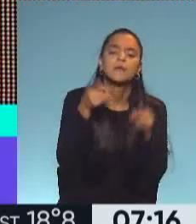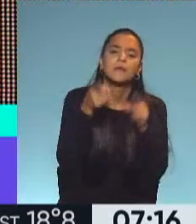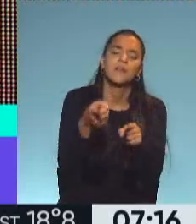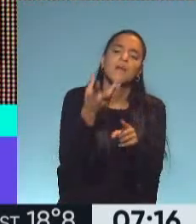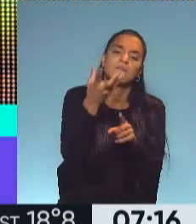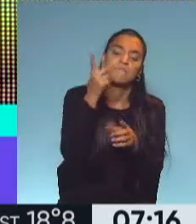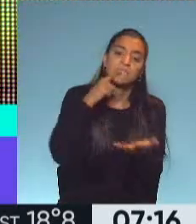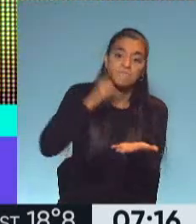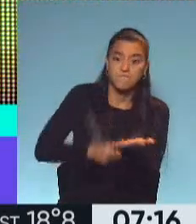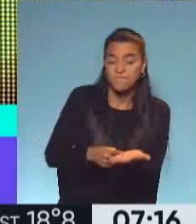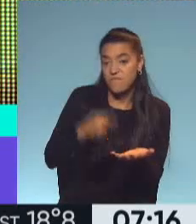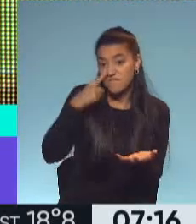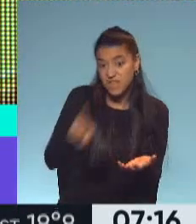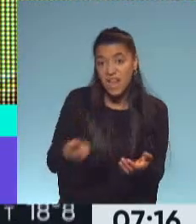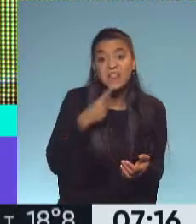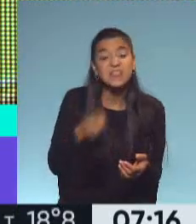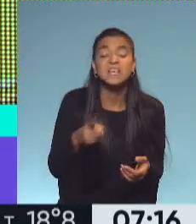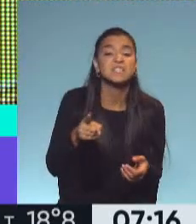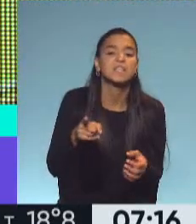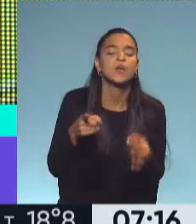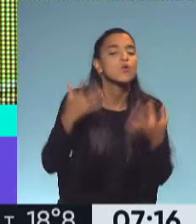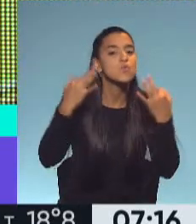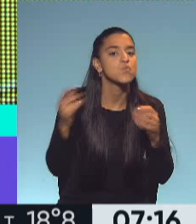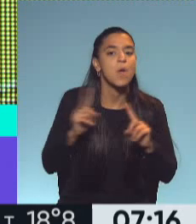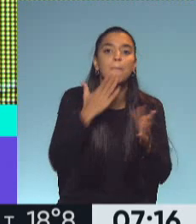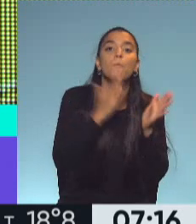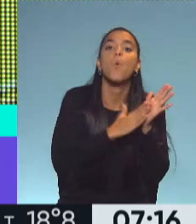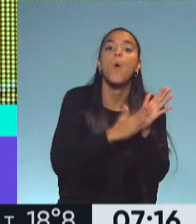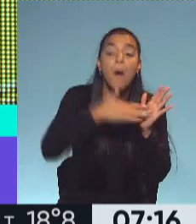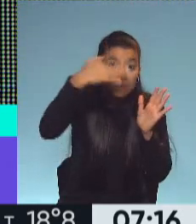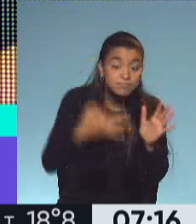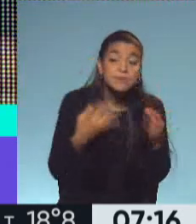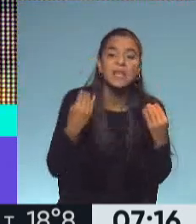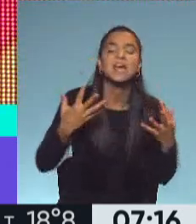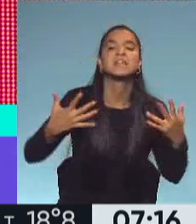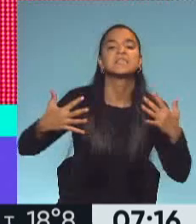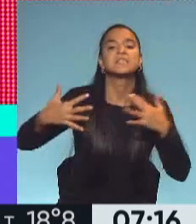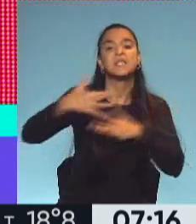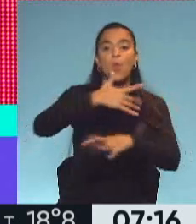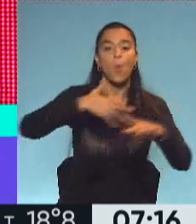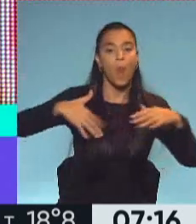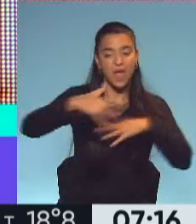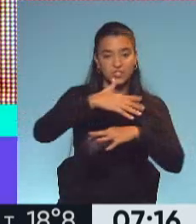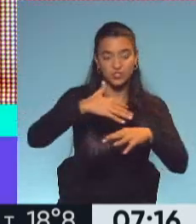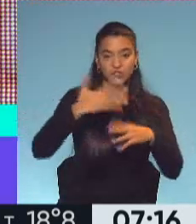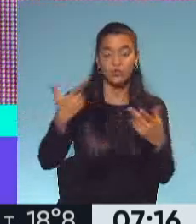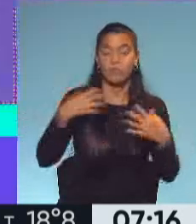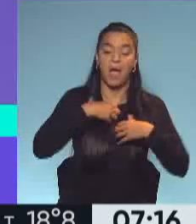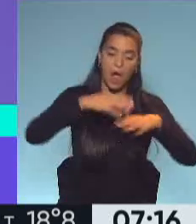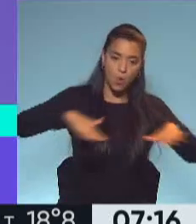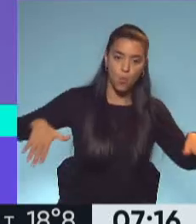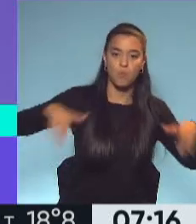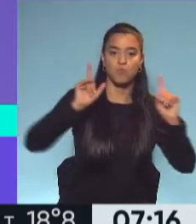la parte final, es que no está debidamente probado que la circulación que genera los alumnos,